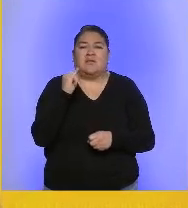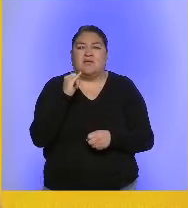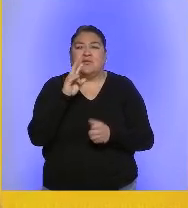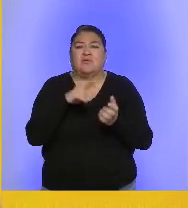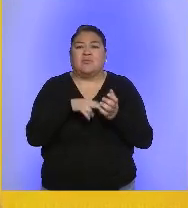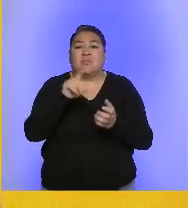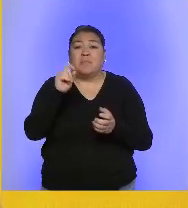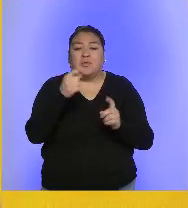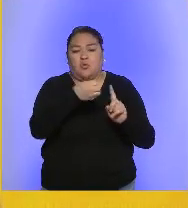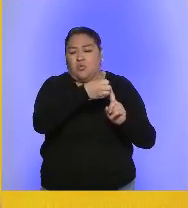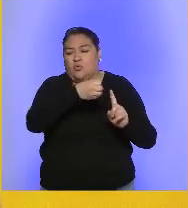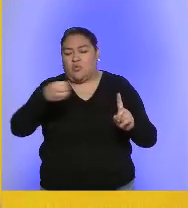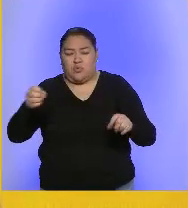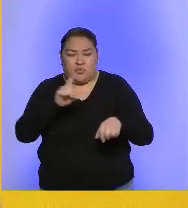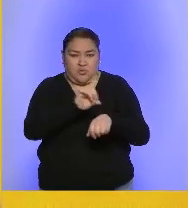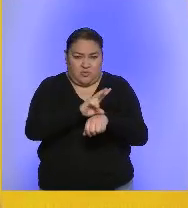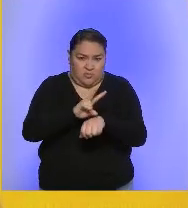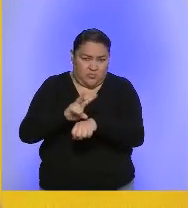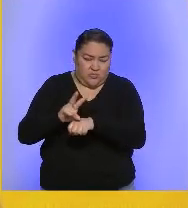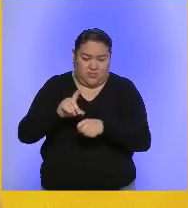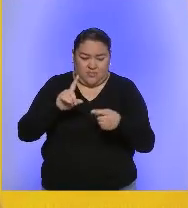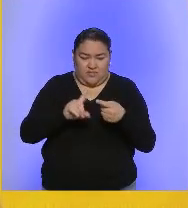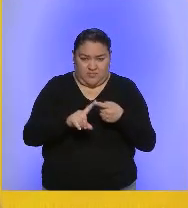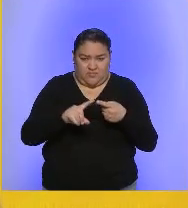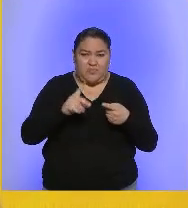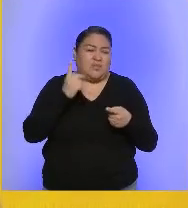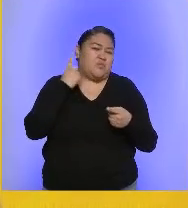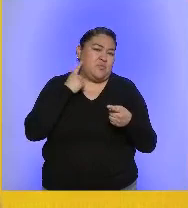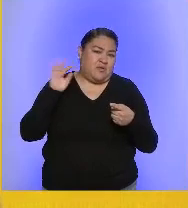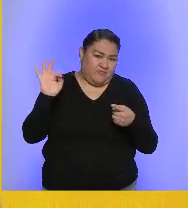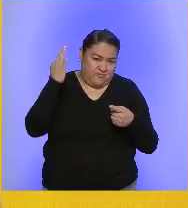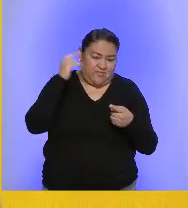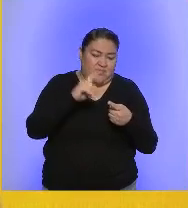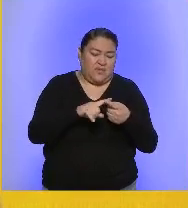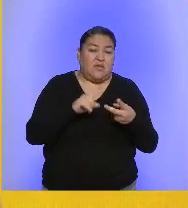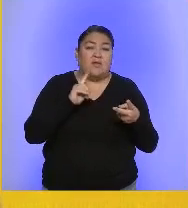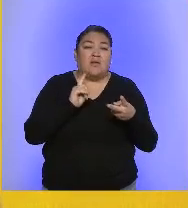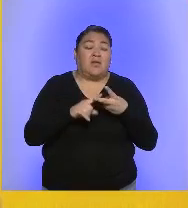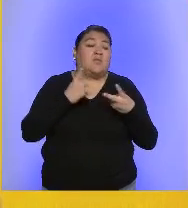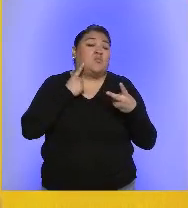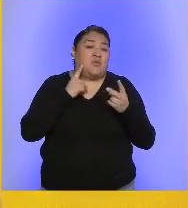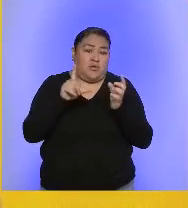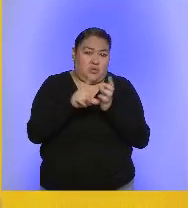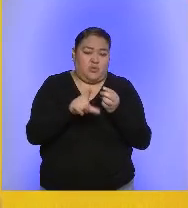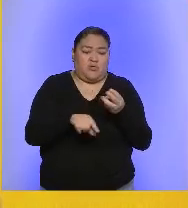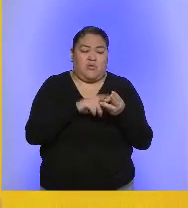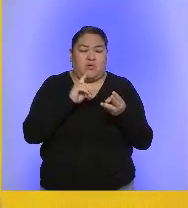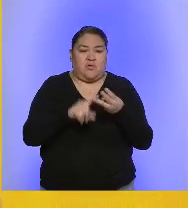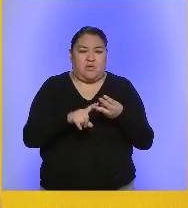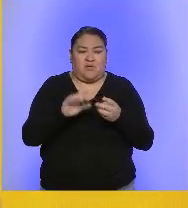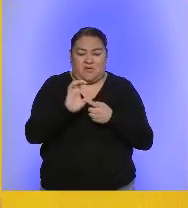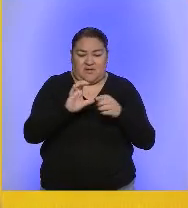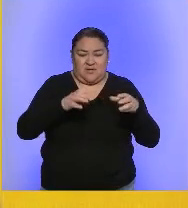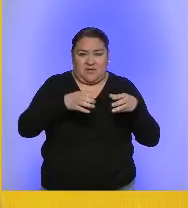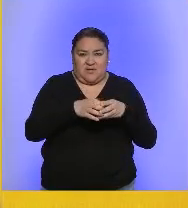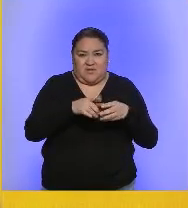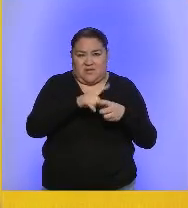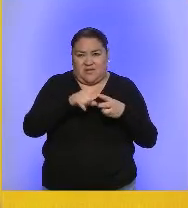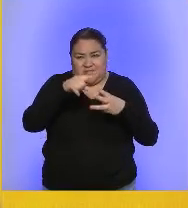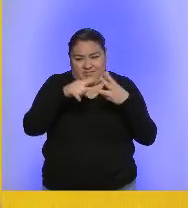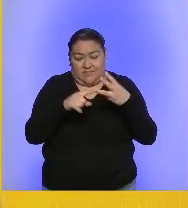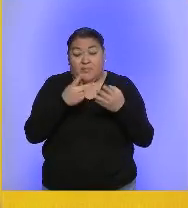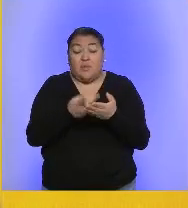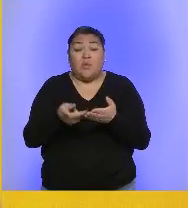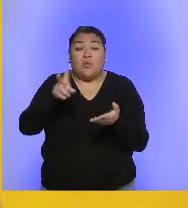locales y federales, considerada la más grande de la historia. También vigiló las elecciones del 5 de junio del